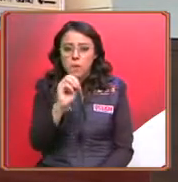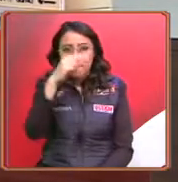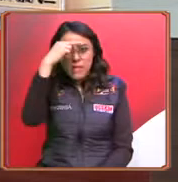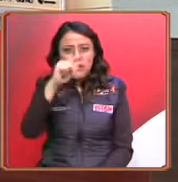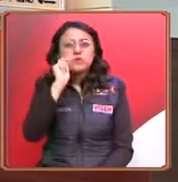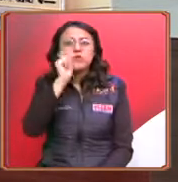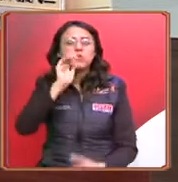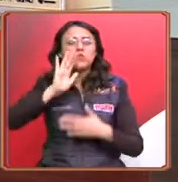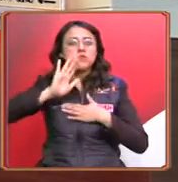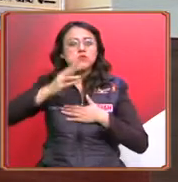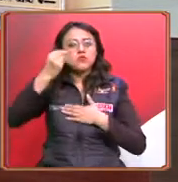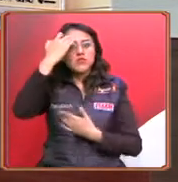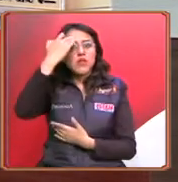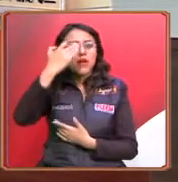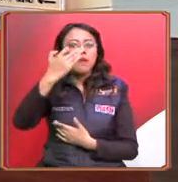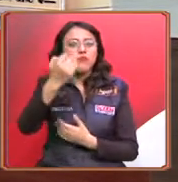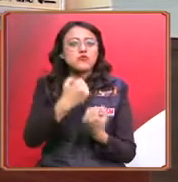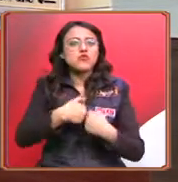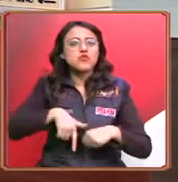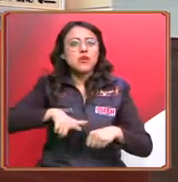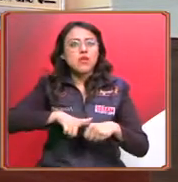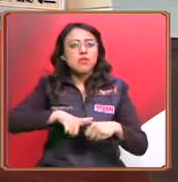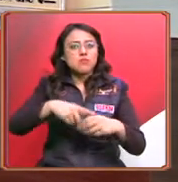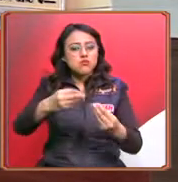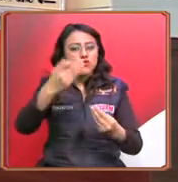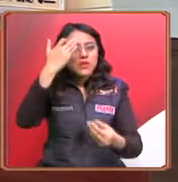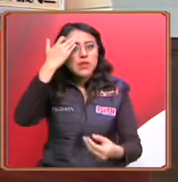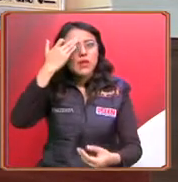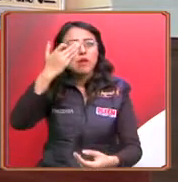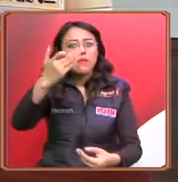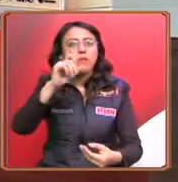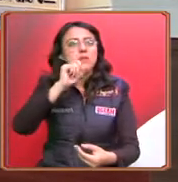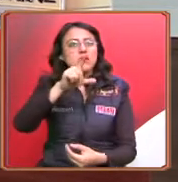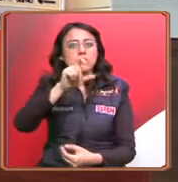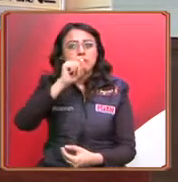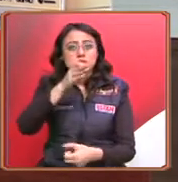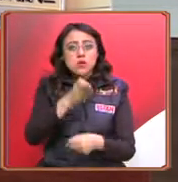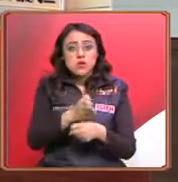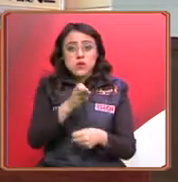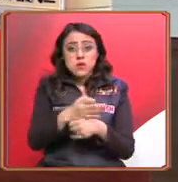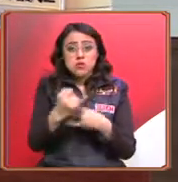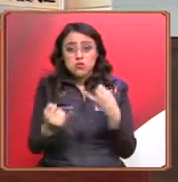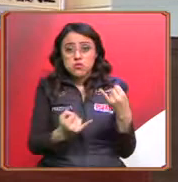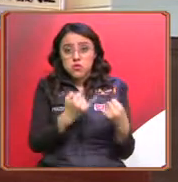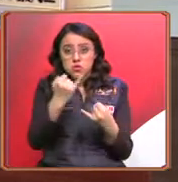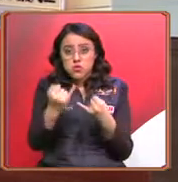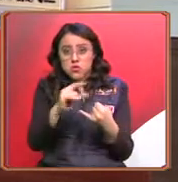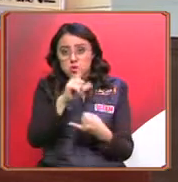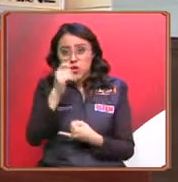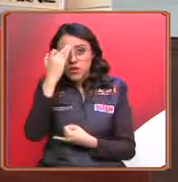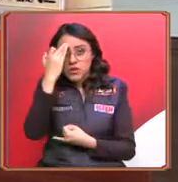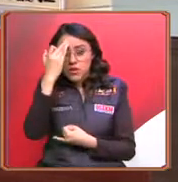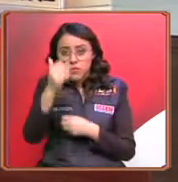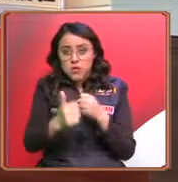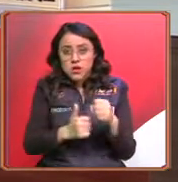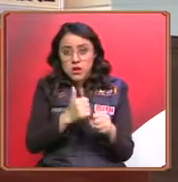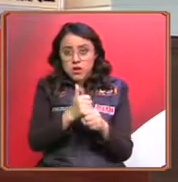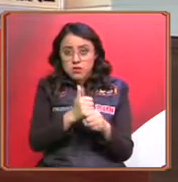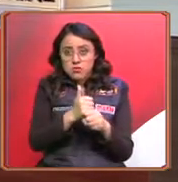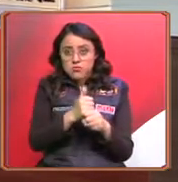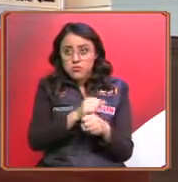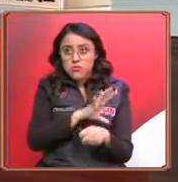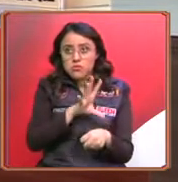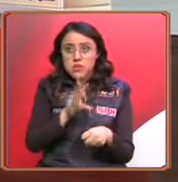Tiene un compromiso desde hace mucho tiempo con la sociedad, desde hace mucho tiempo. Ahora nos toca en juguetón, pero a lo largo de todo el año,